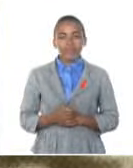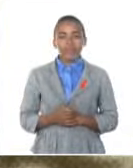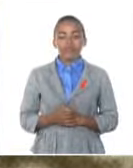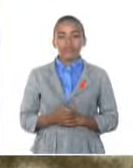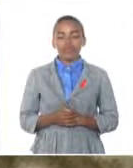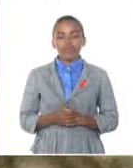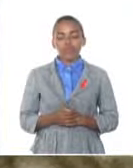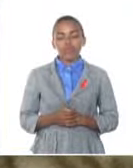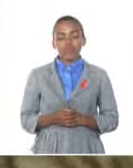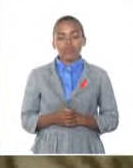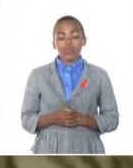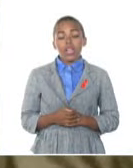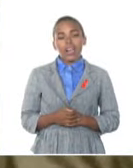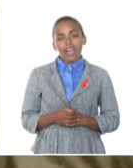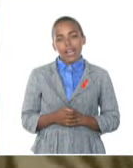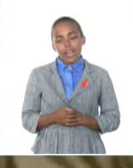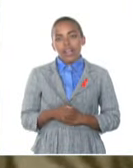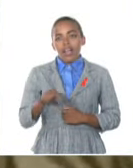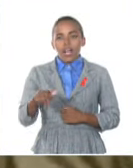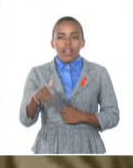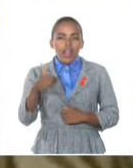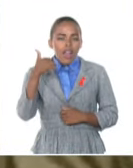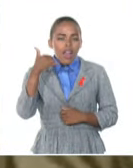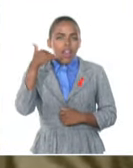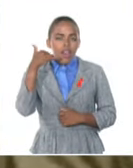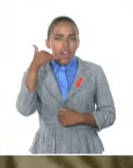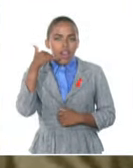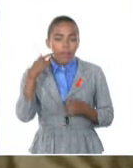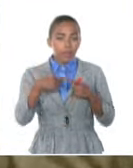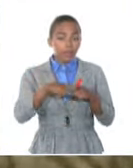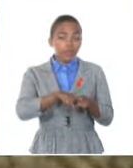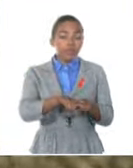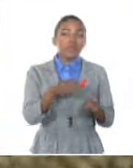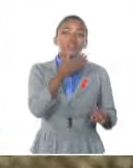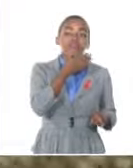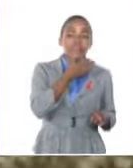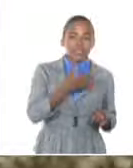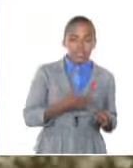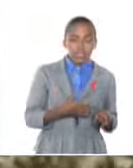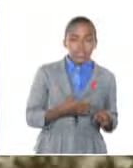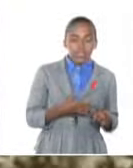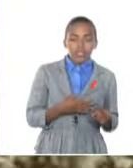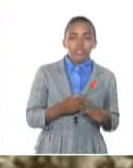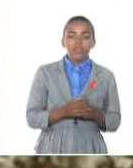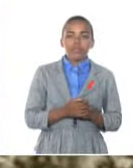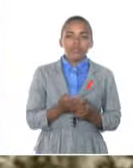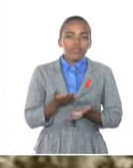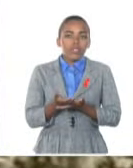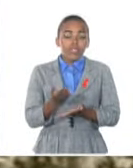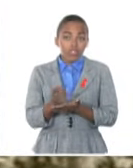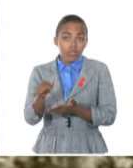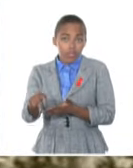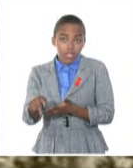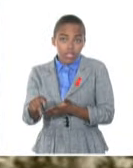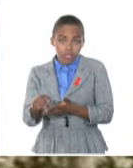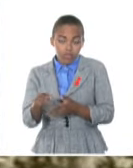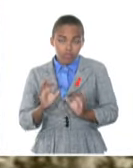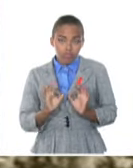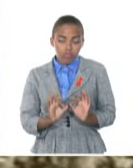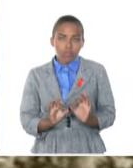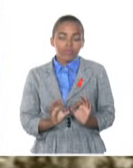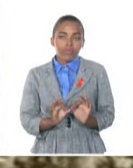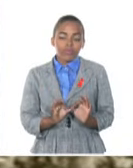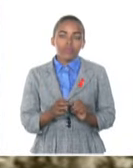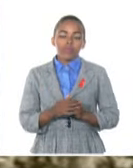sí las llamadas que se le empezaron a hacer para acompañar a Fidel se hacían con pedidos hechos de él directamente. Pero sí decía, mándame a